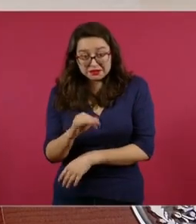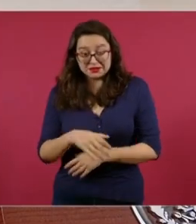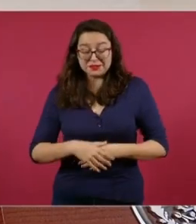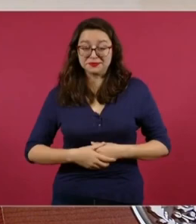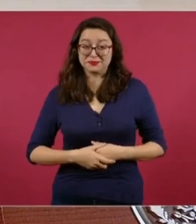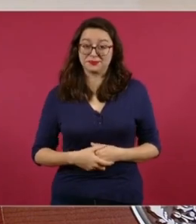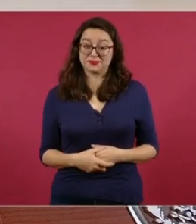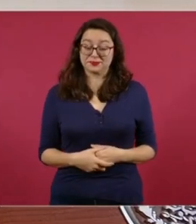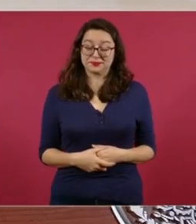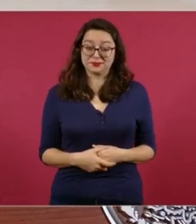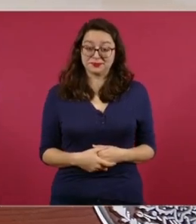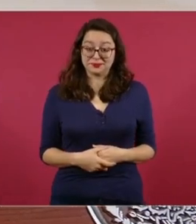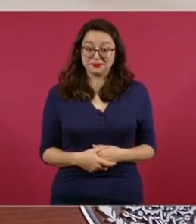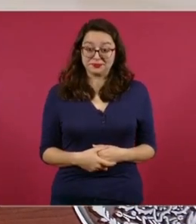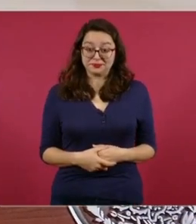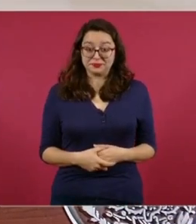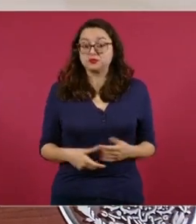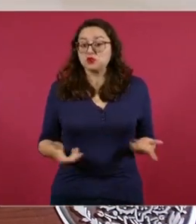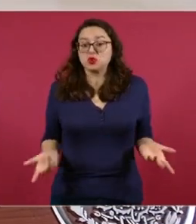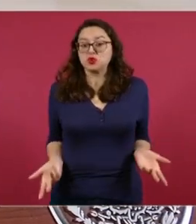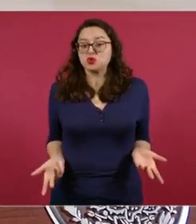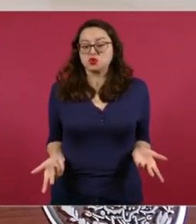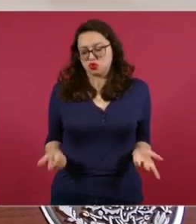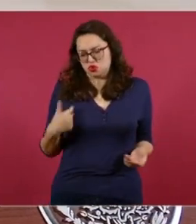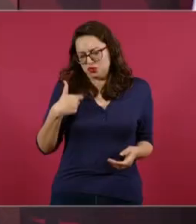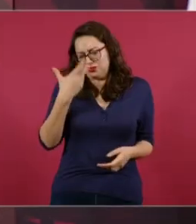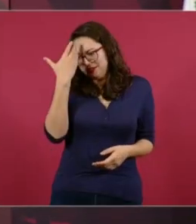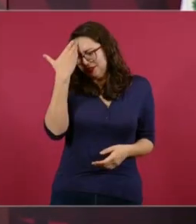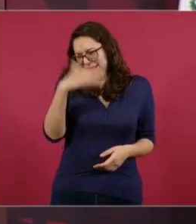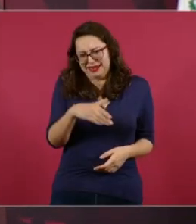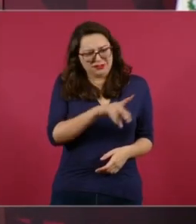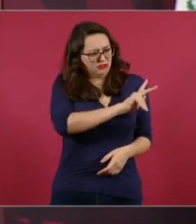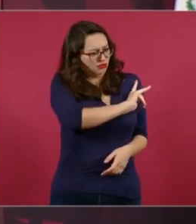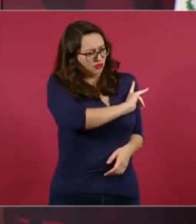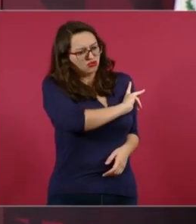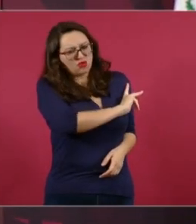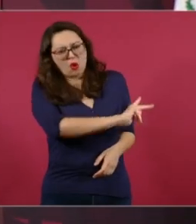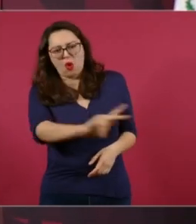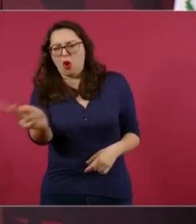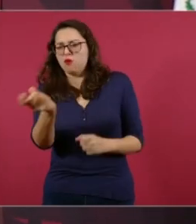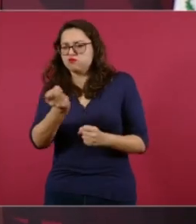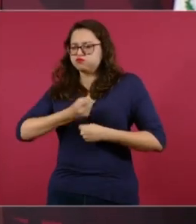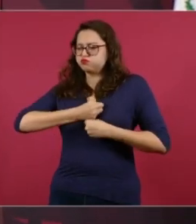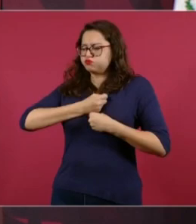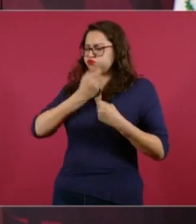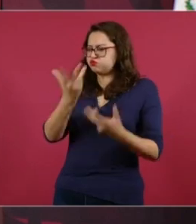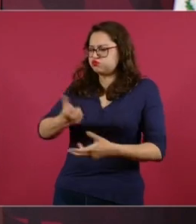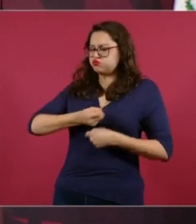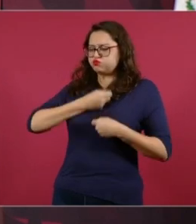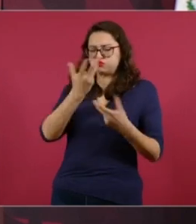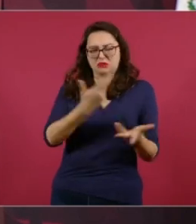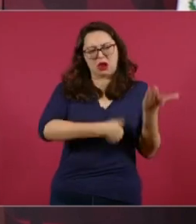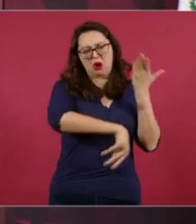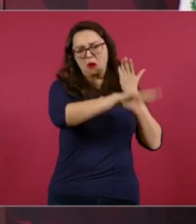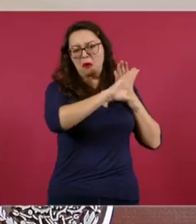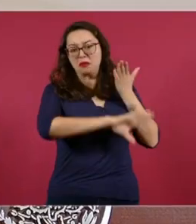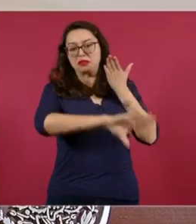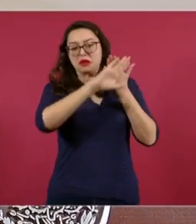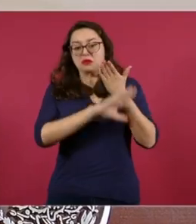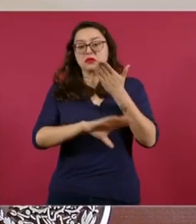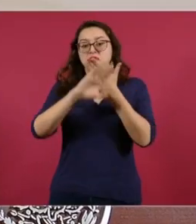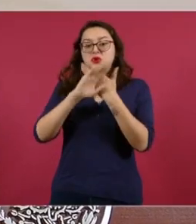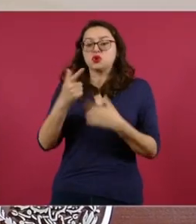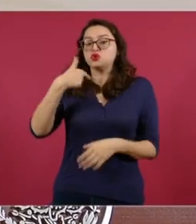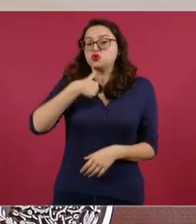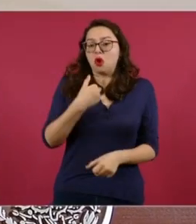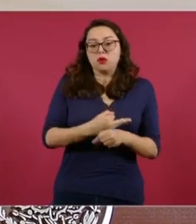Porque pues no he visto el Universal, y también por salud mental no los leo mucho,